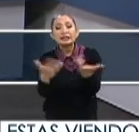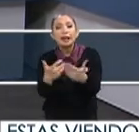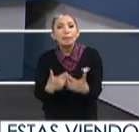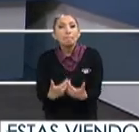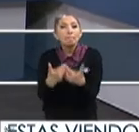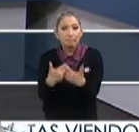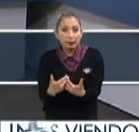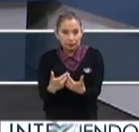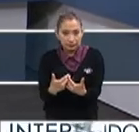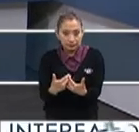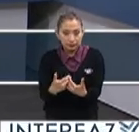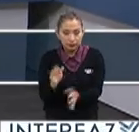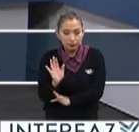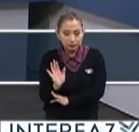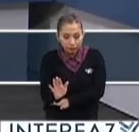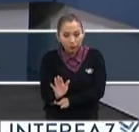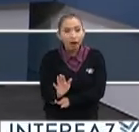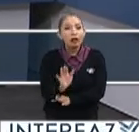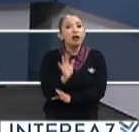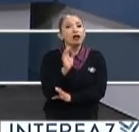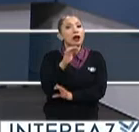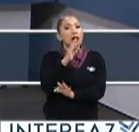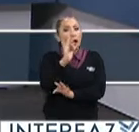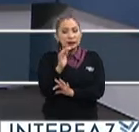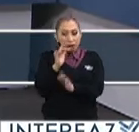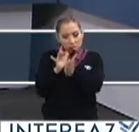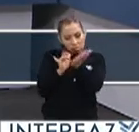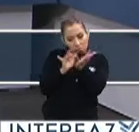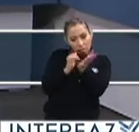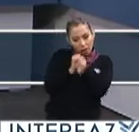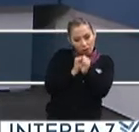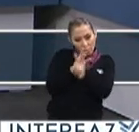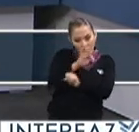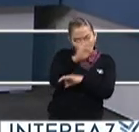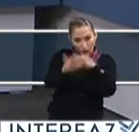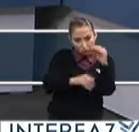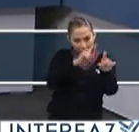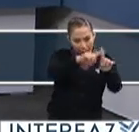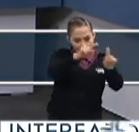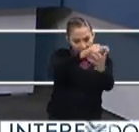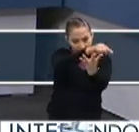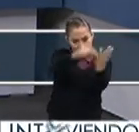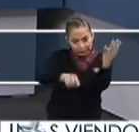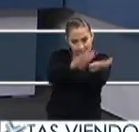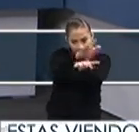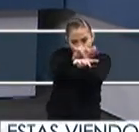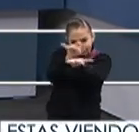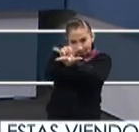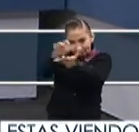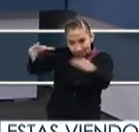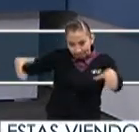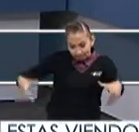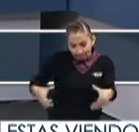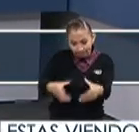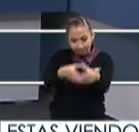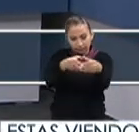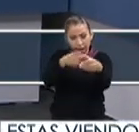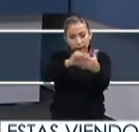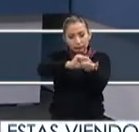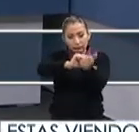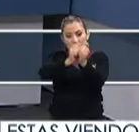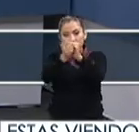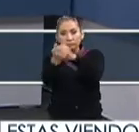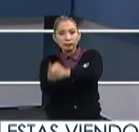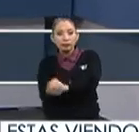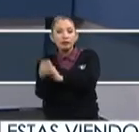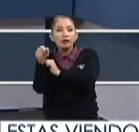manufactura, etc. Entonces, toma información de todas estas disciplinas y a final de cuentas lo